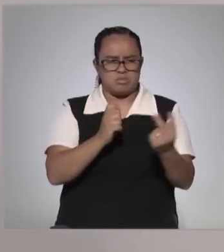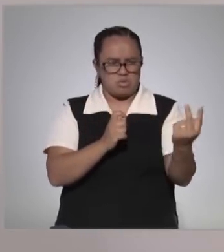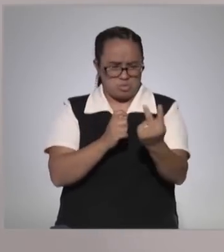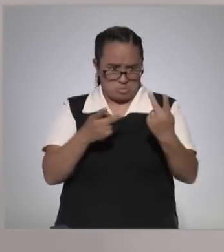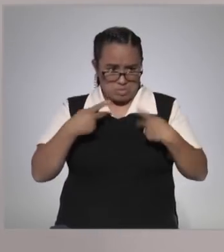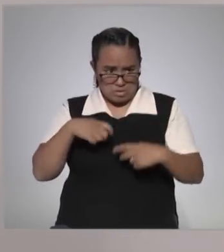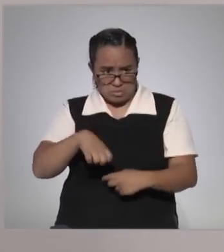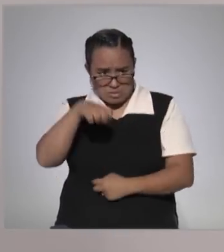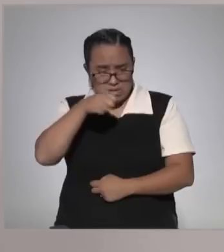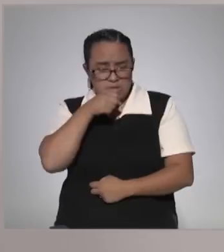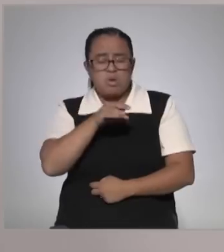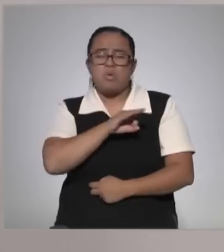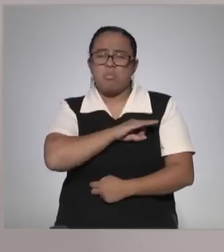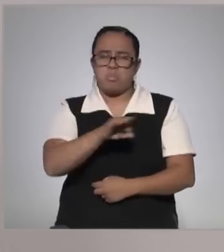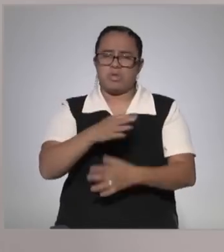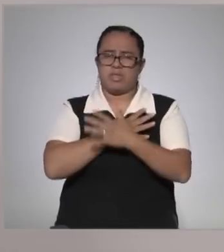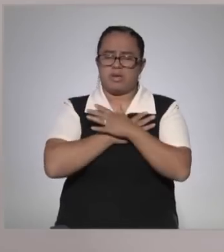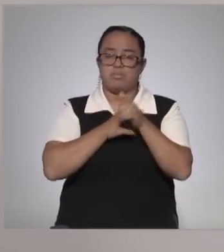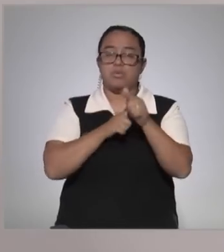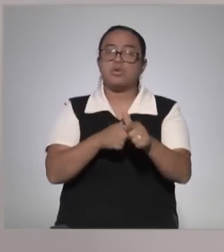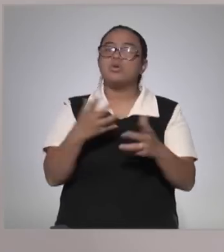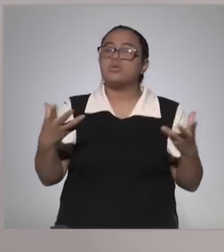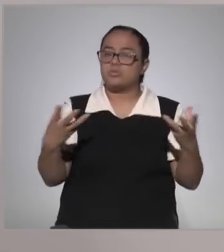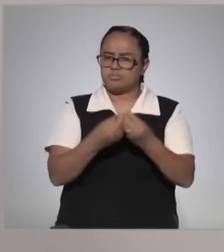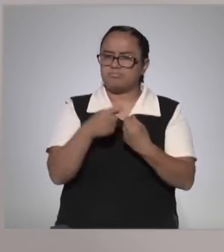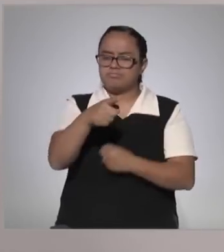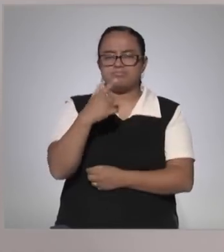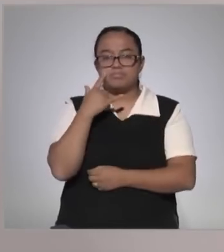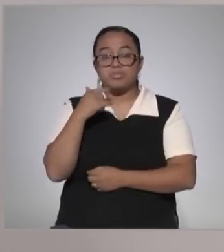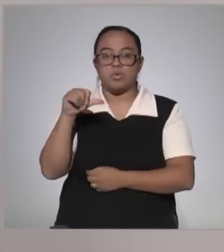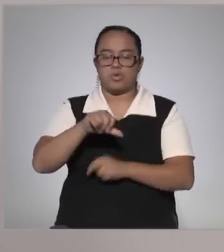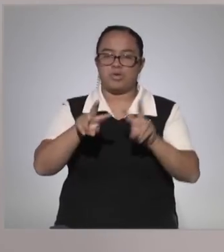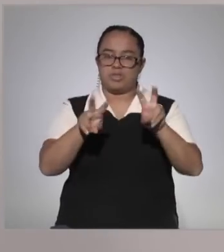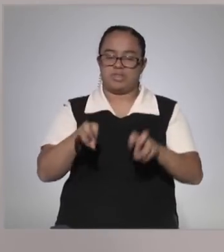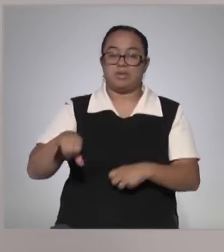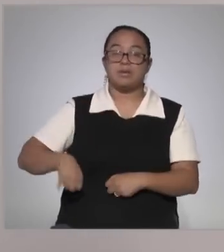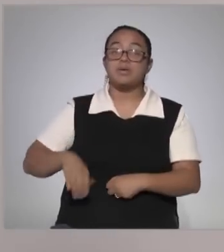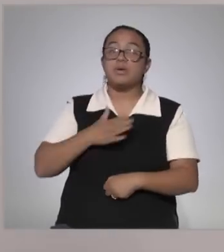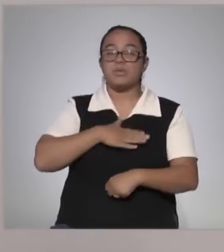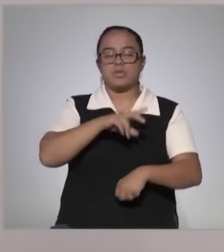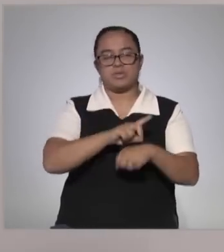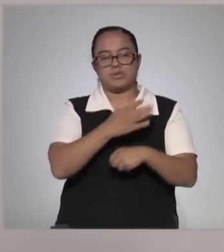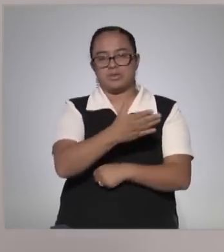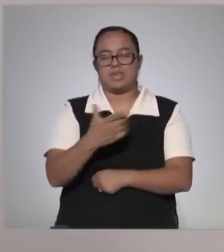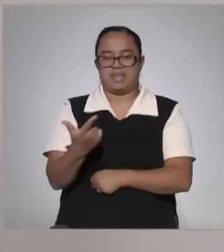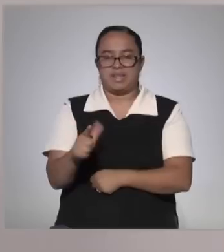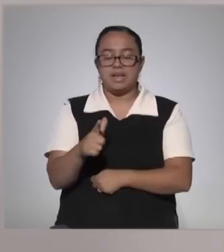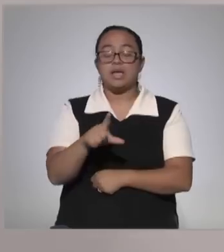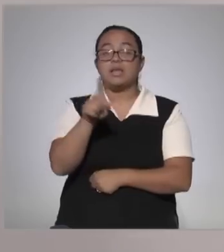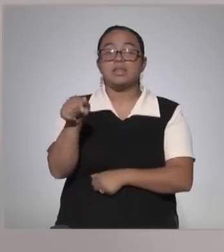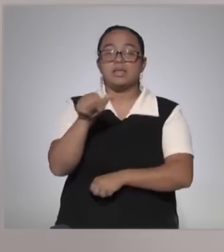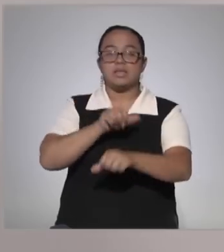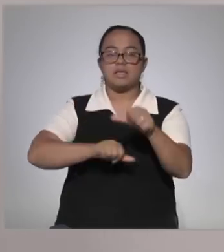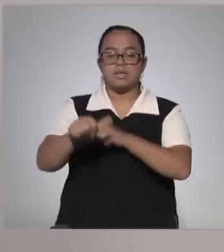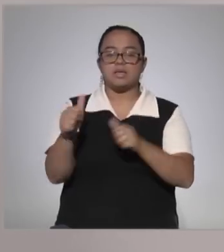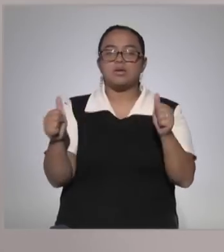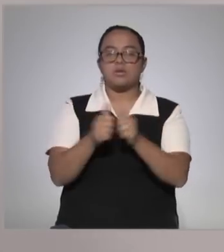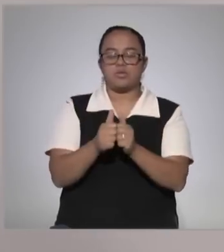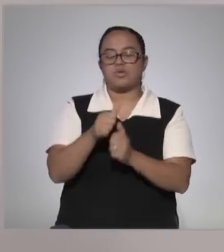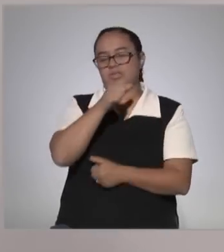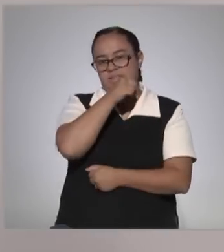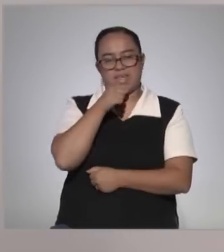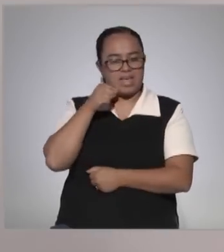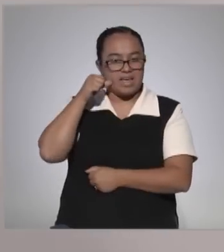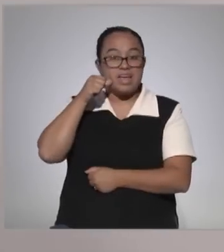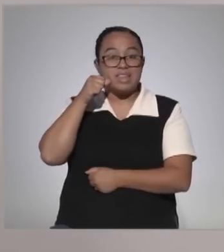personas adultas mayores. Así que quédense con nosotros porque va a ser un gran tema. Buenos días a Lía Vadillo, que estará alternando a lo largo de la emisión con